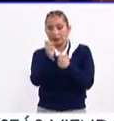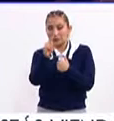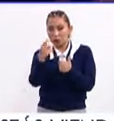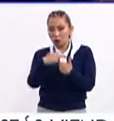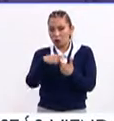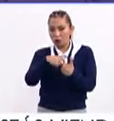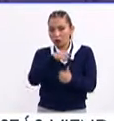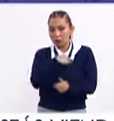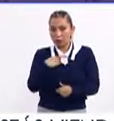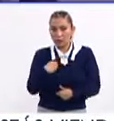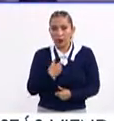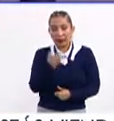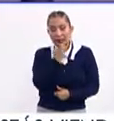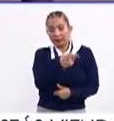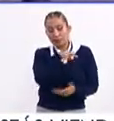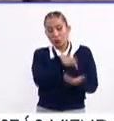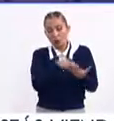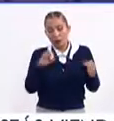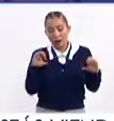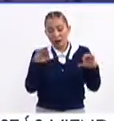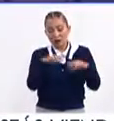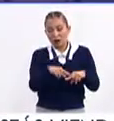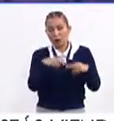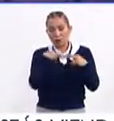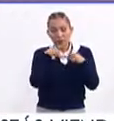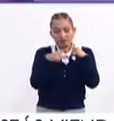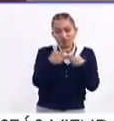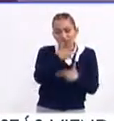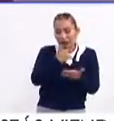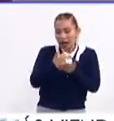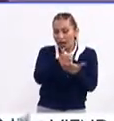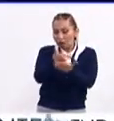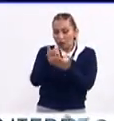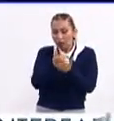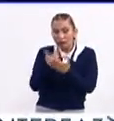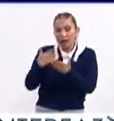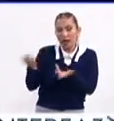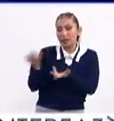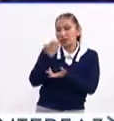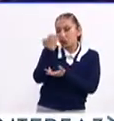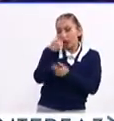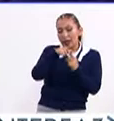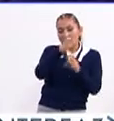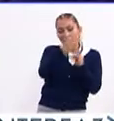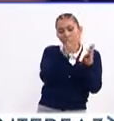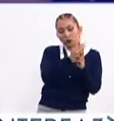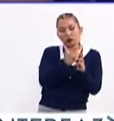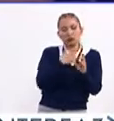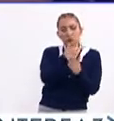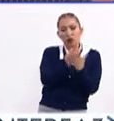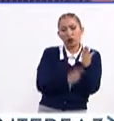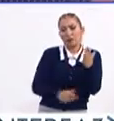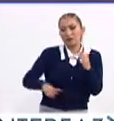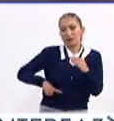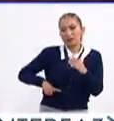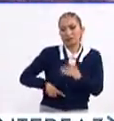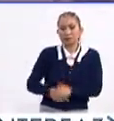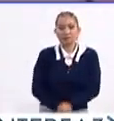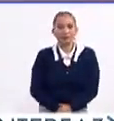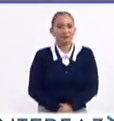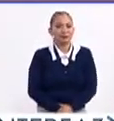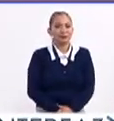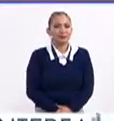la integran. Es un punto de encuentro, diálogo y cooperación entre la academia y el mundo de las políticas públicas.